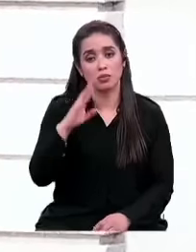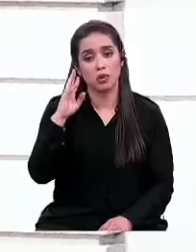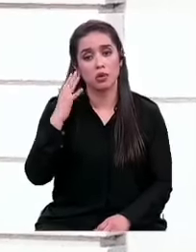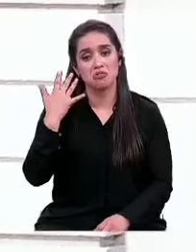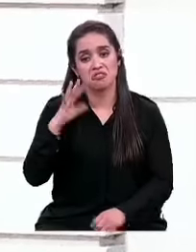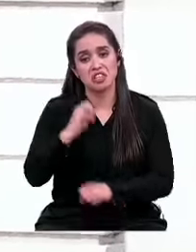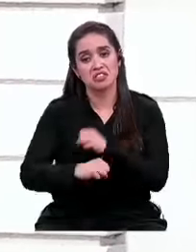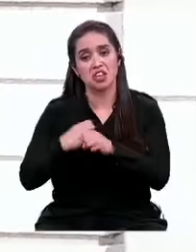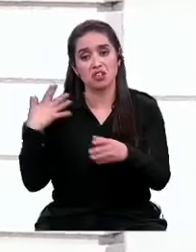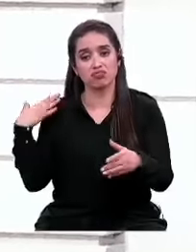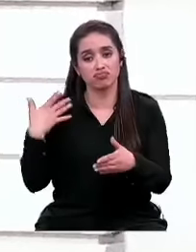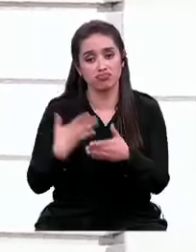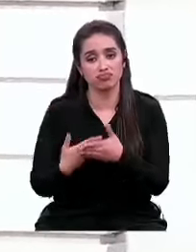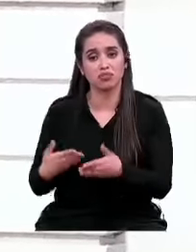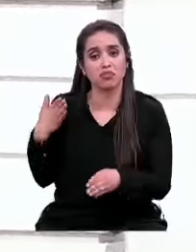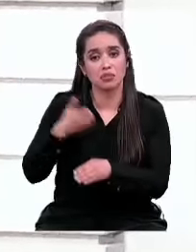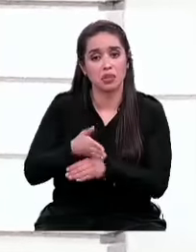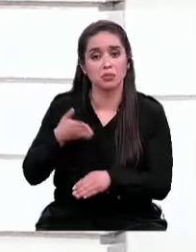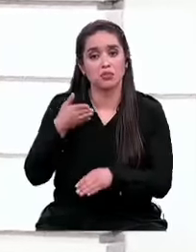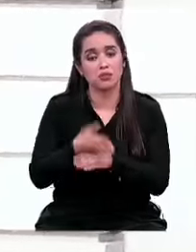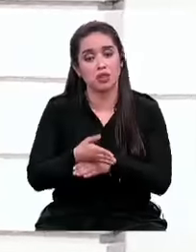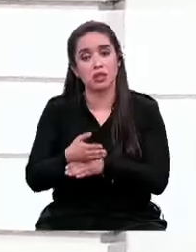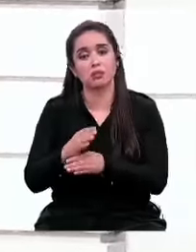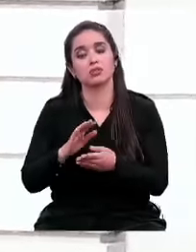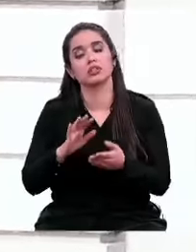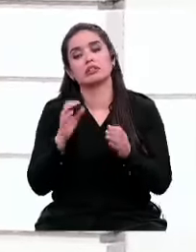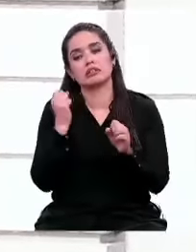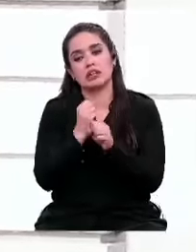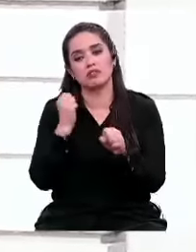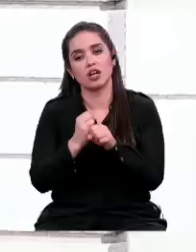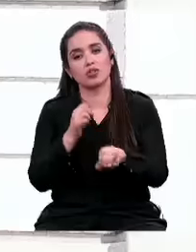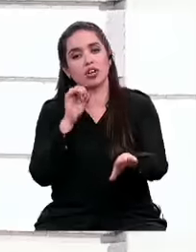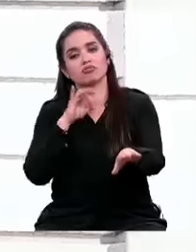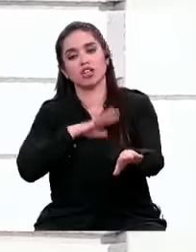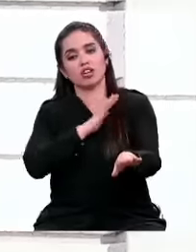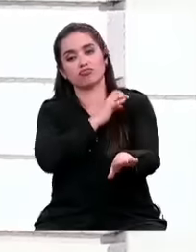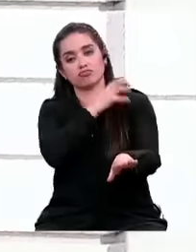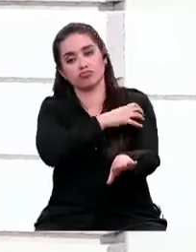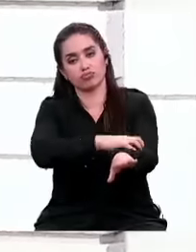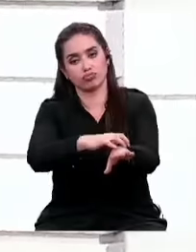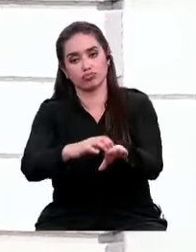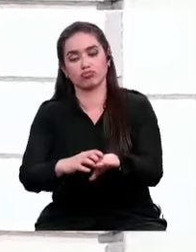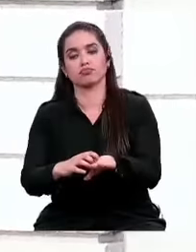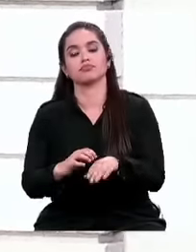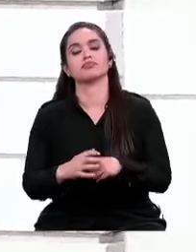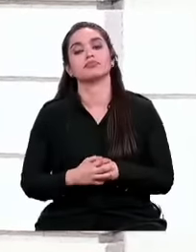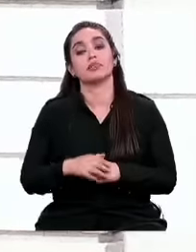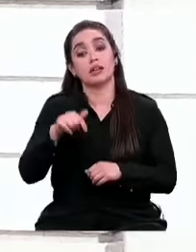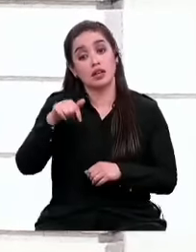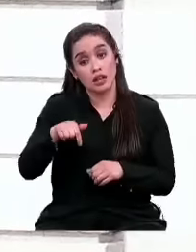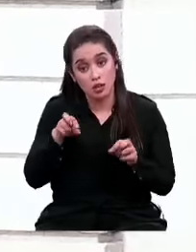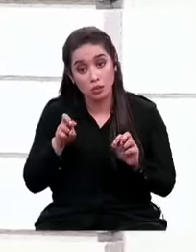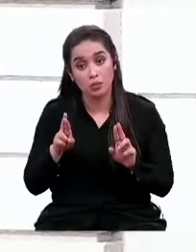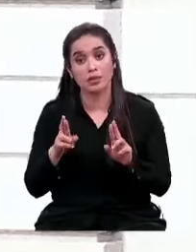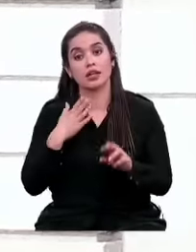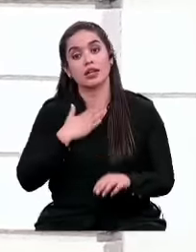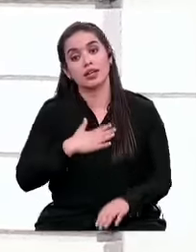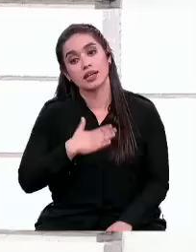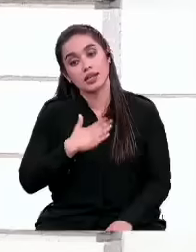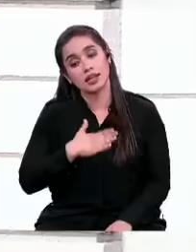hermosa cruzada que nos une de Arica a Punta Arenas. Muy bien. ¿Cuánto le hace? Es por eso que en esta oportunidad